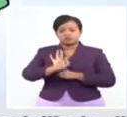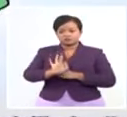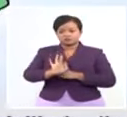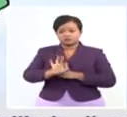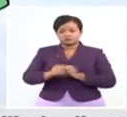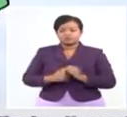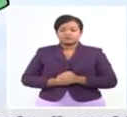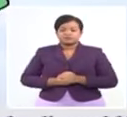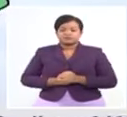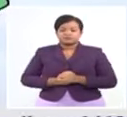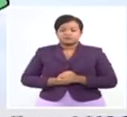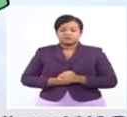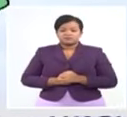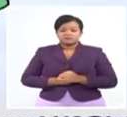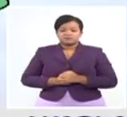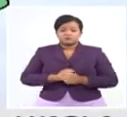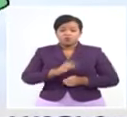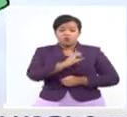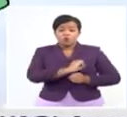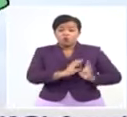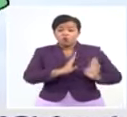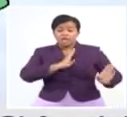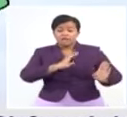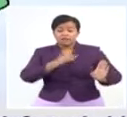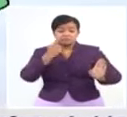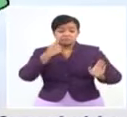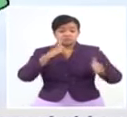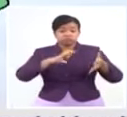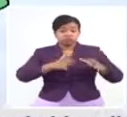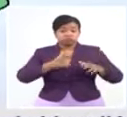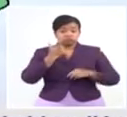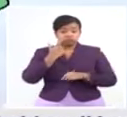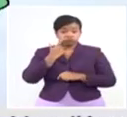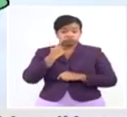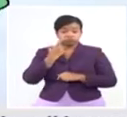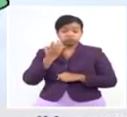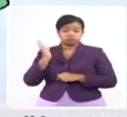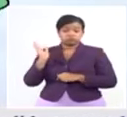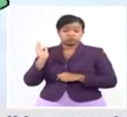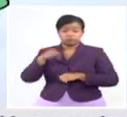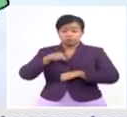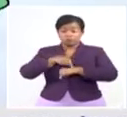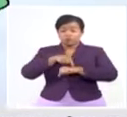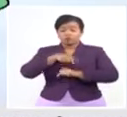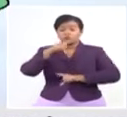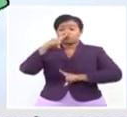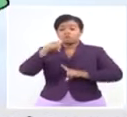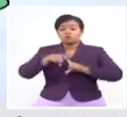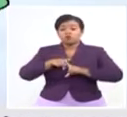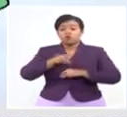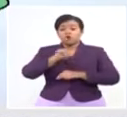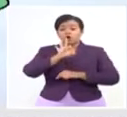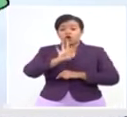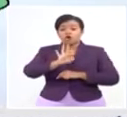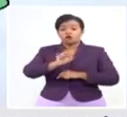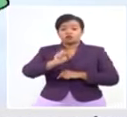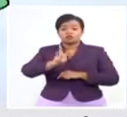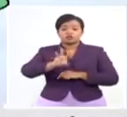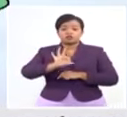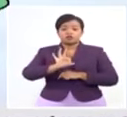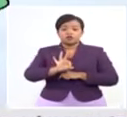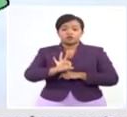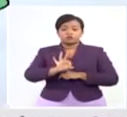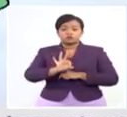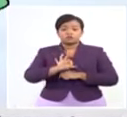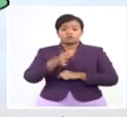nuestro país, pues ahí tienen la complejidad. En estos momentos Las Tunas con 838 es la que